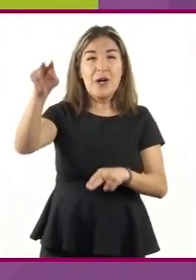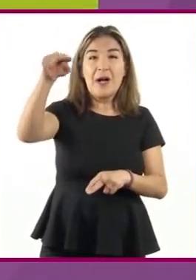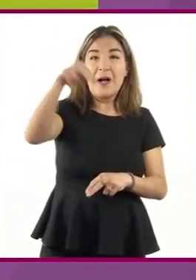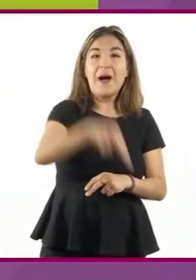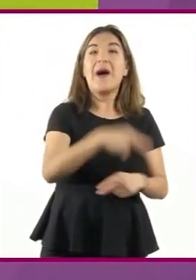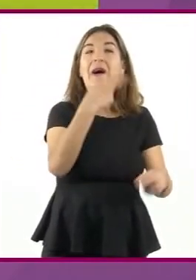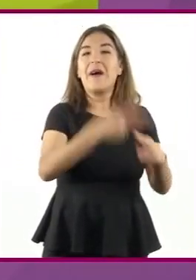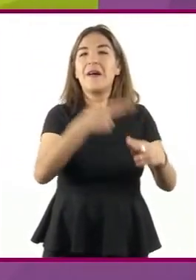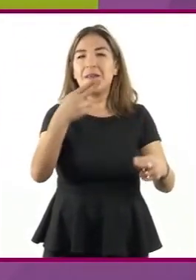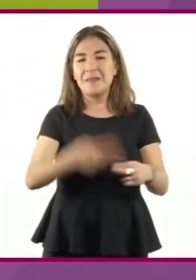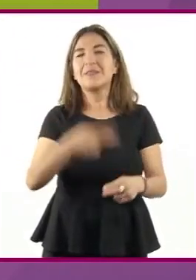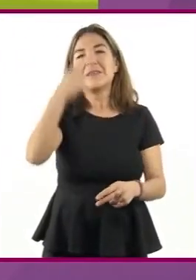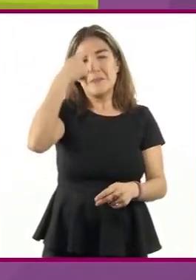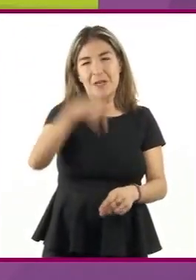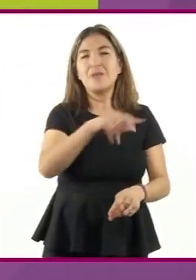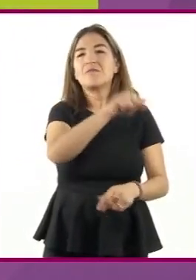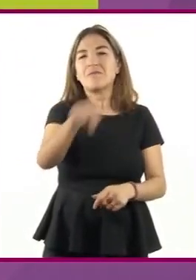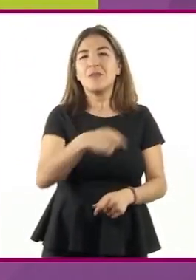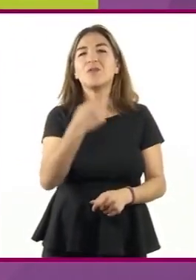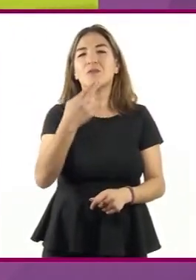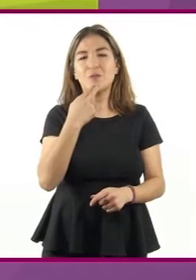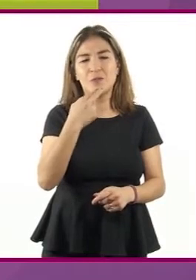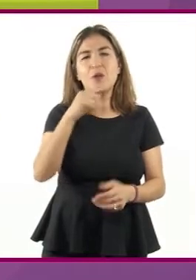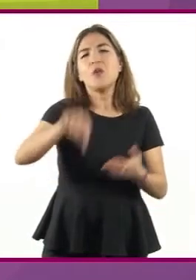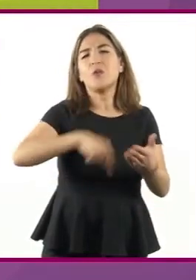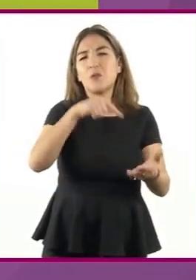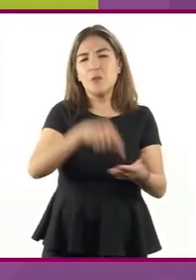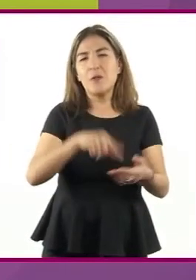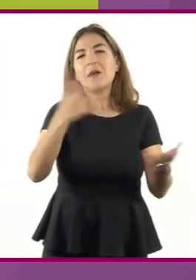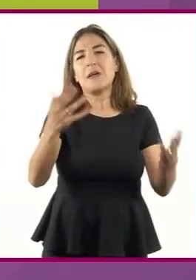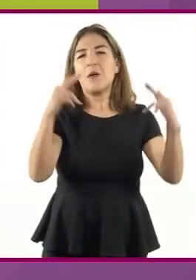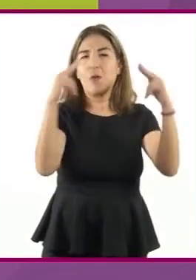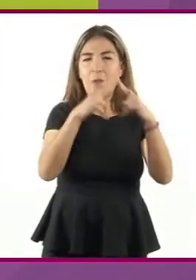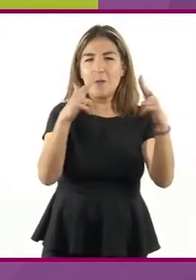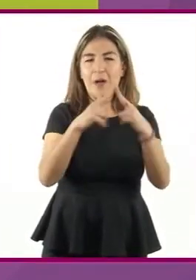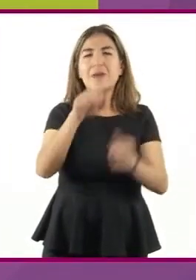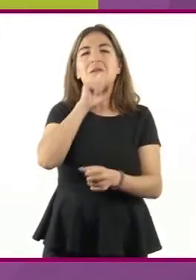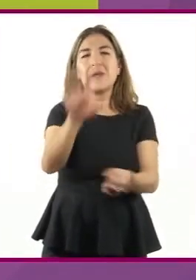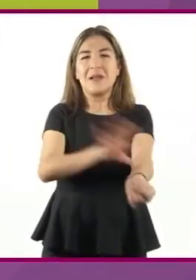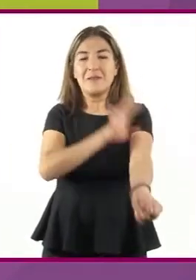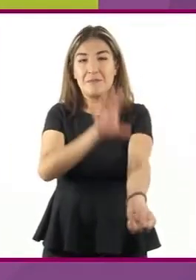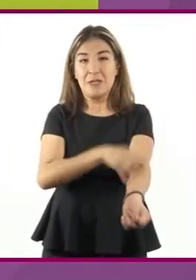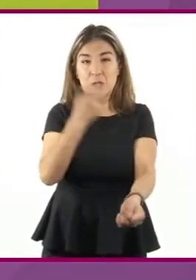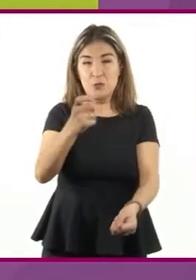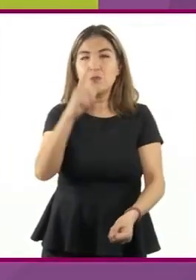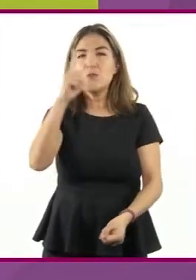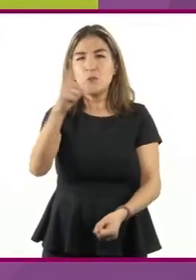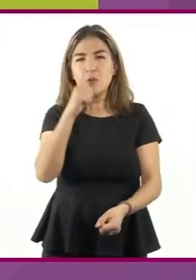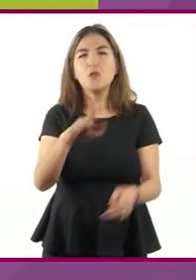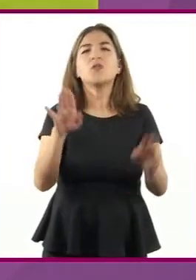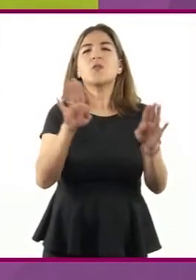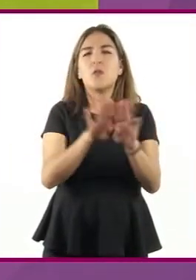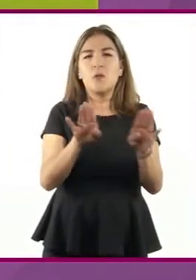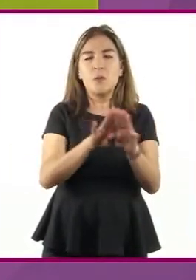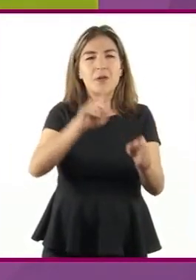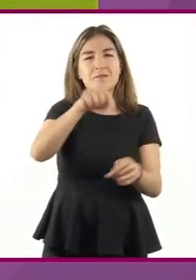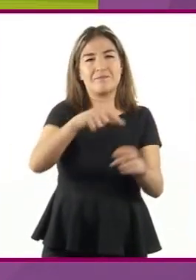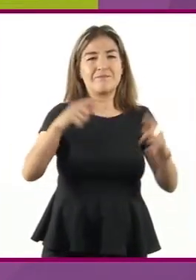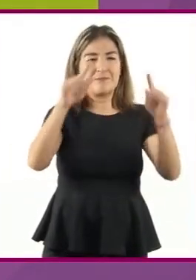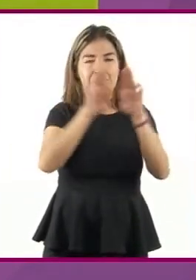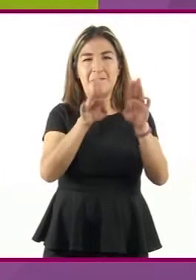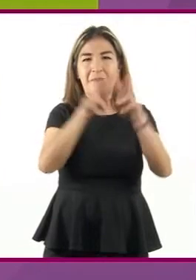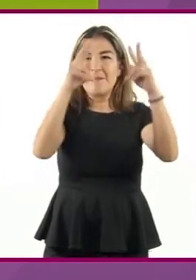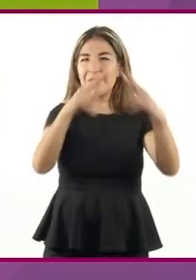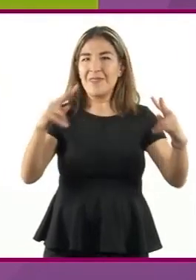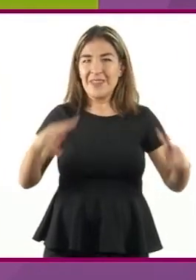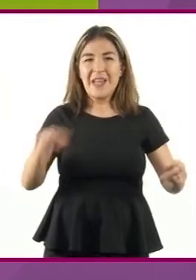potencia, a fin de que pueda ser utilizada en las instalaciones de los hogares, la energía eléctrica se procesa mediante un transformador,